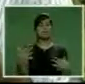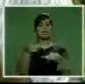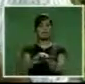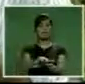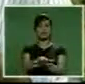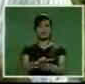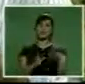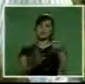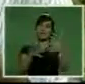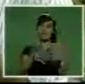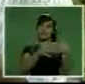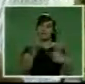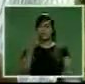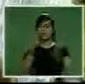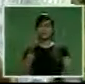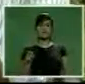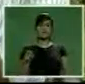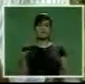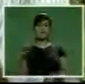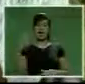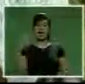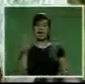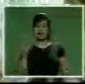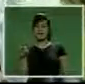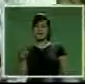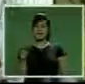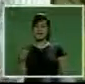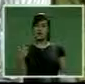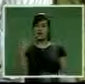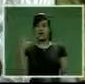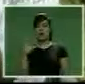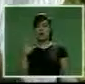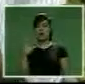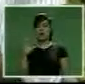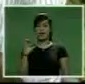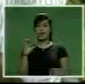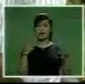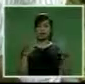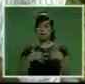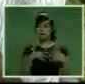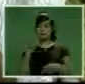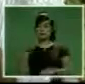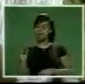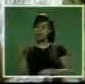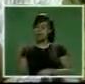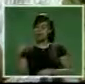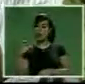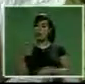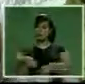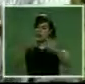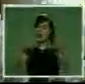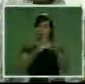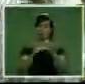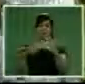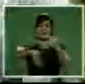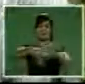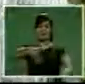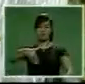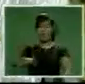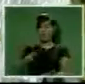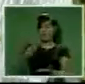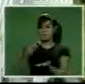da casquillo, Colombia. Trata de buscar que el gobierno colombiano rompa UNASUR. Trata de hacer esfuerzo e